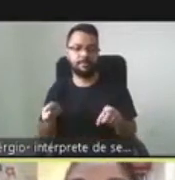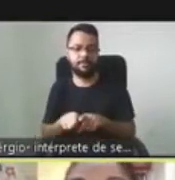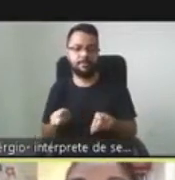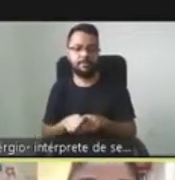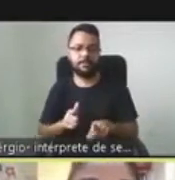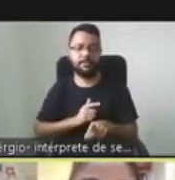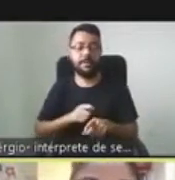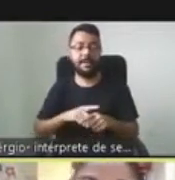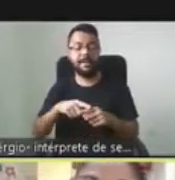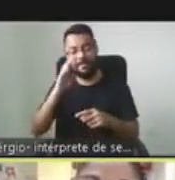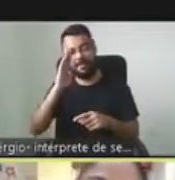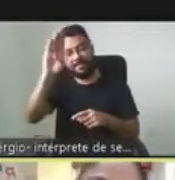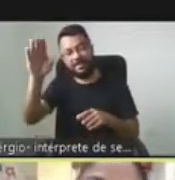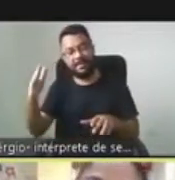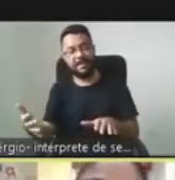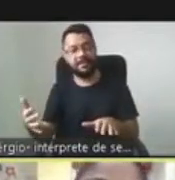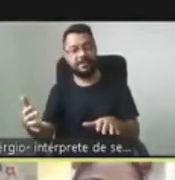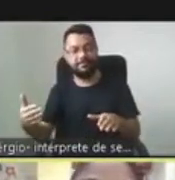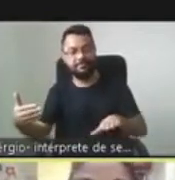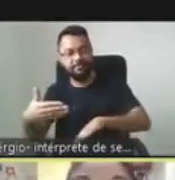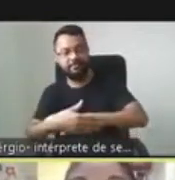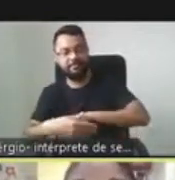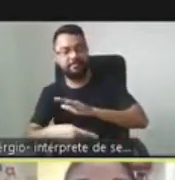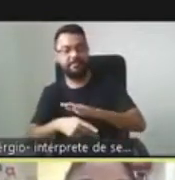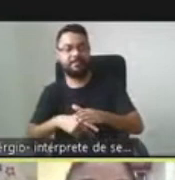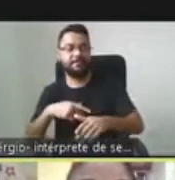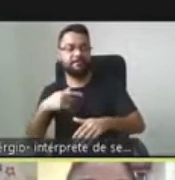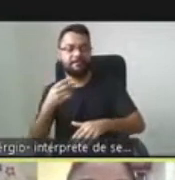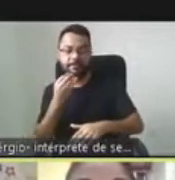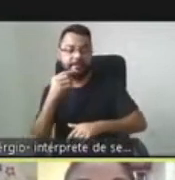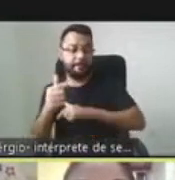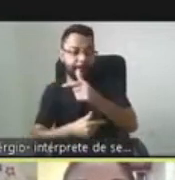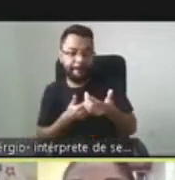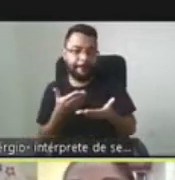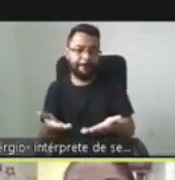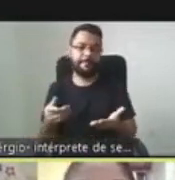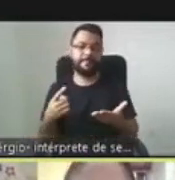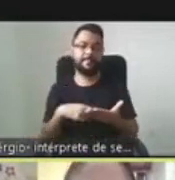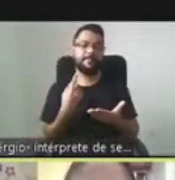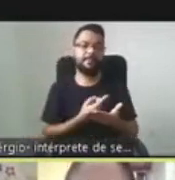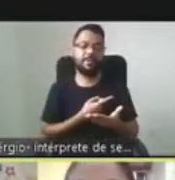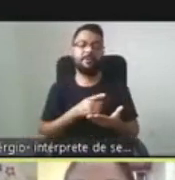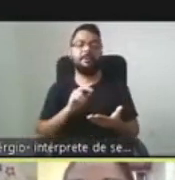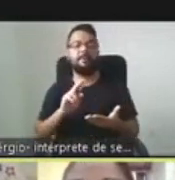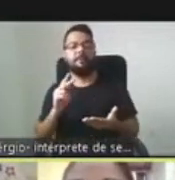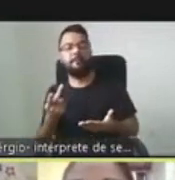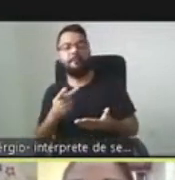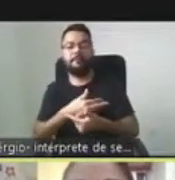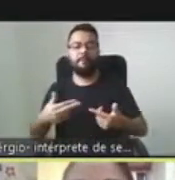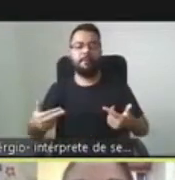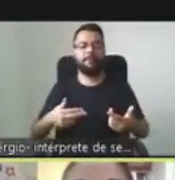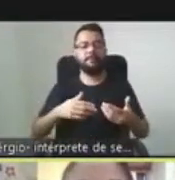el trabajo, donde los procedimientos de ejecución, los recursos humanos y materiales estén